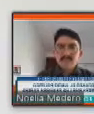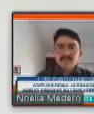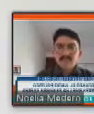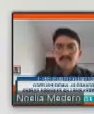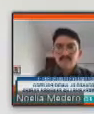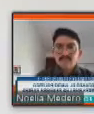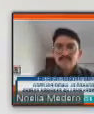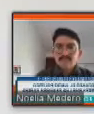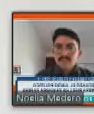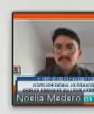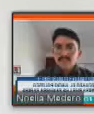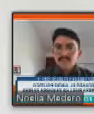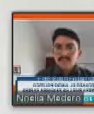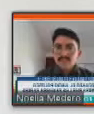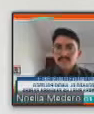¿no?